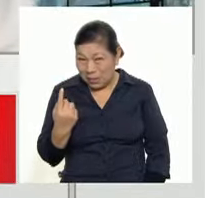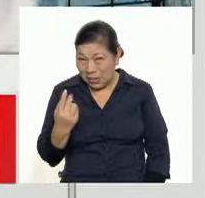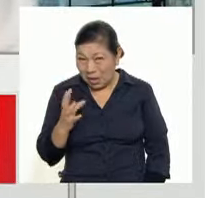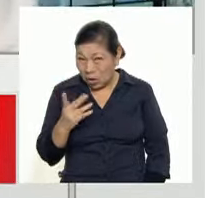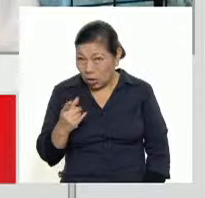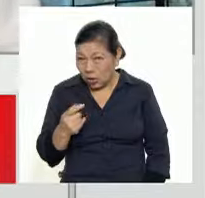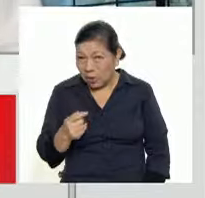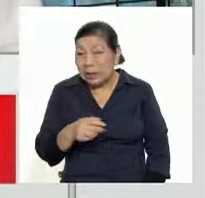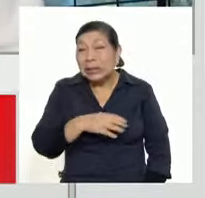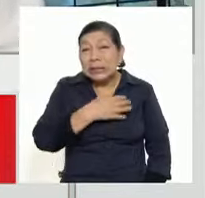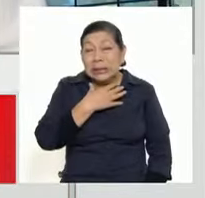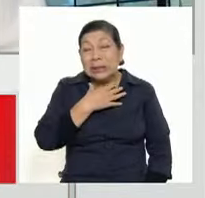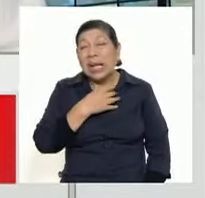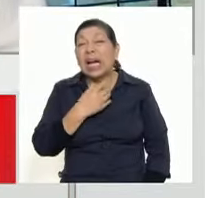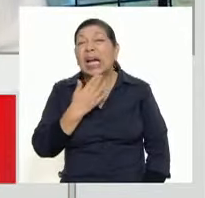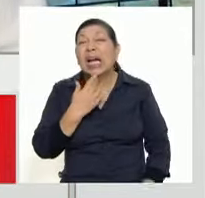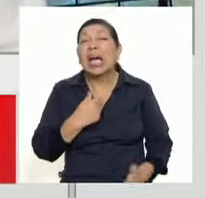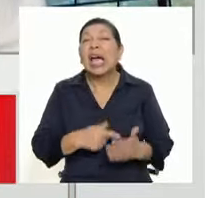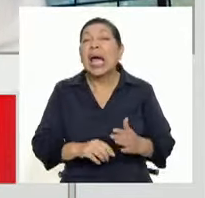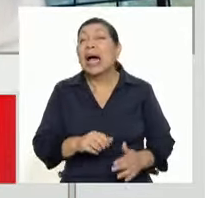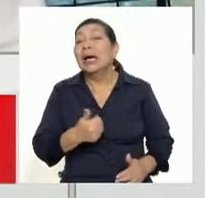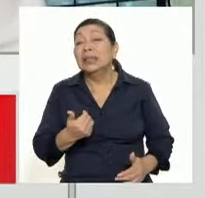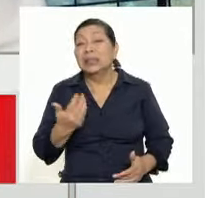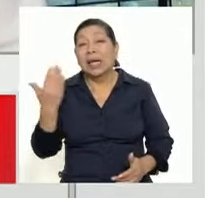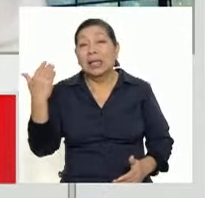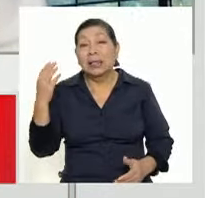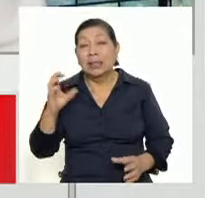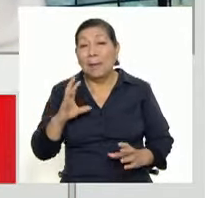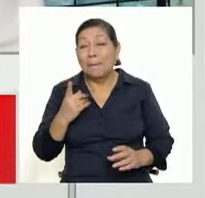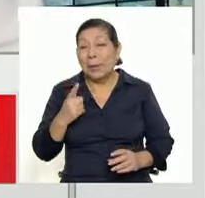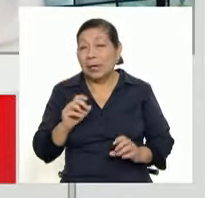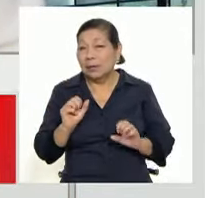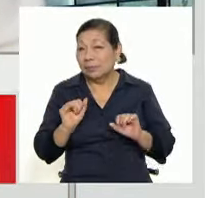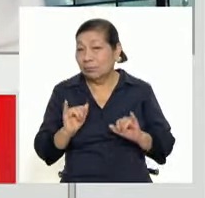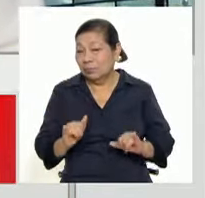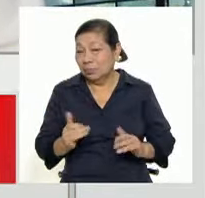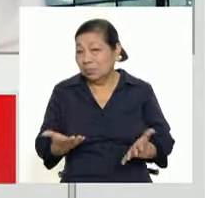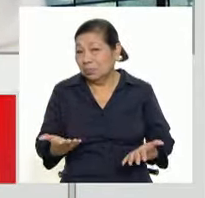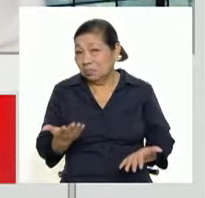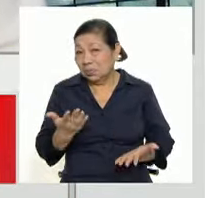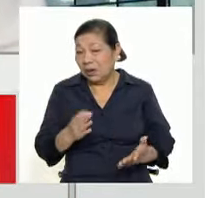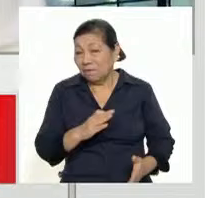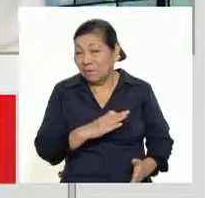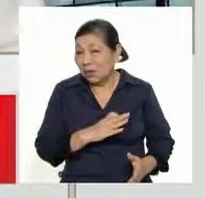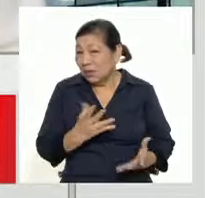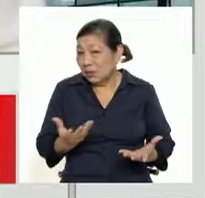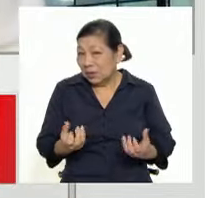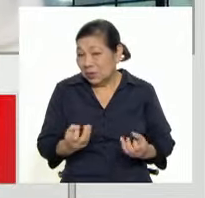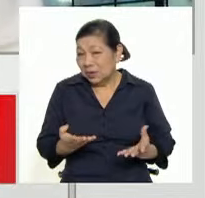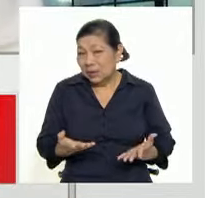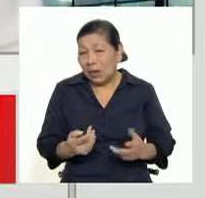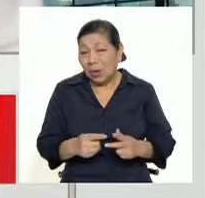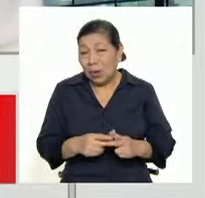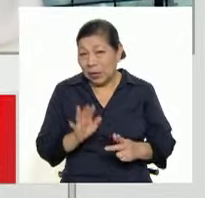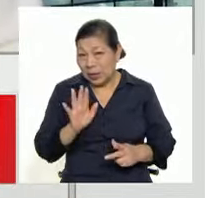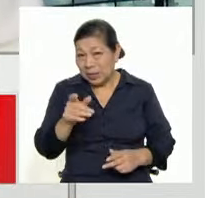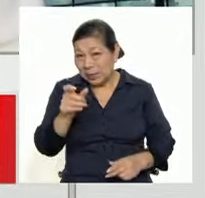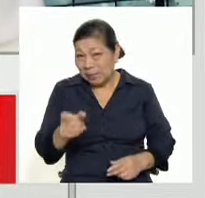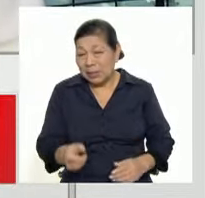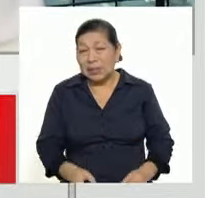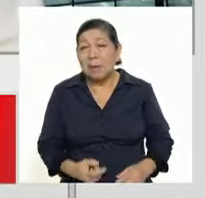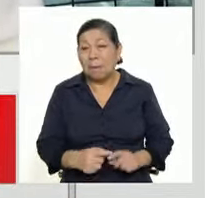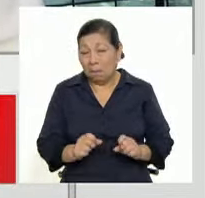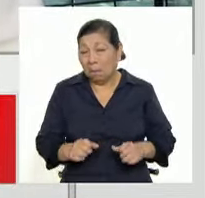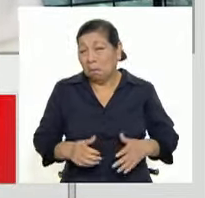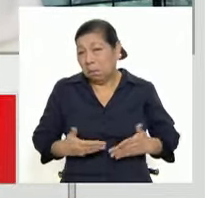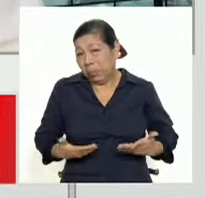al cogoteo de pronto, pero ¿qué ha sustraído anteriormente como para que de repente la fiscalía no haya tenido bastantes indicios o elementos de convicción como para